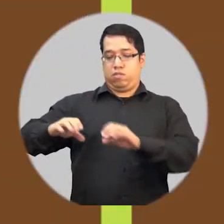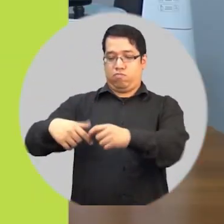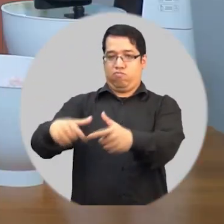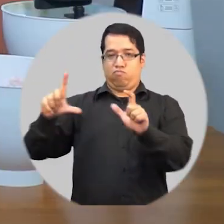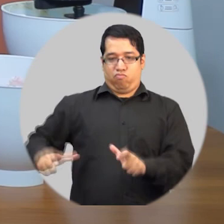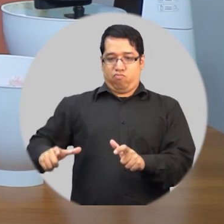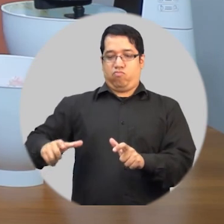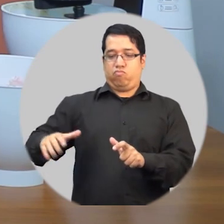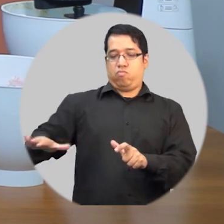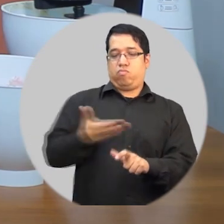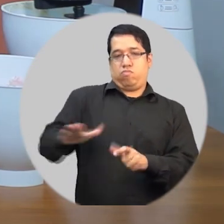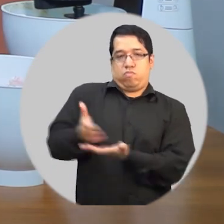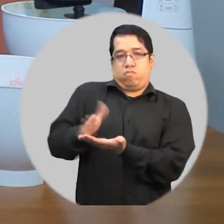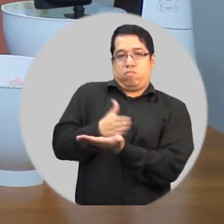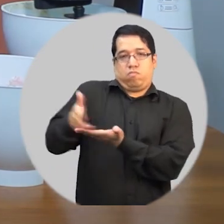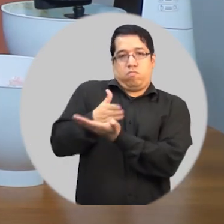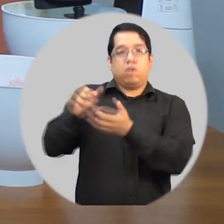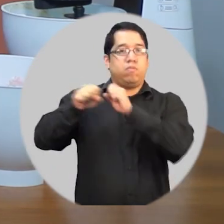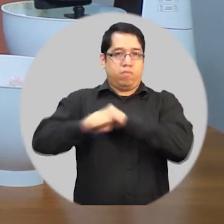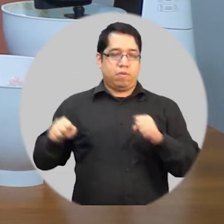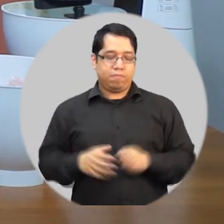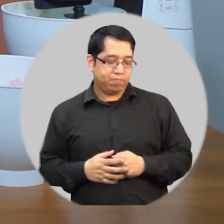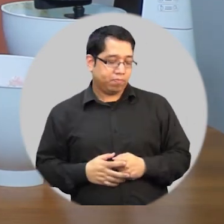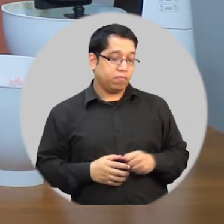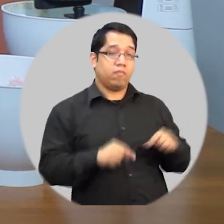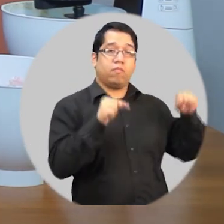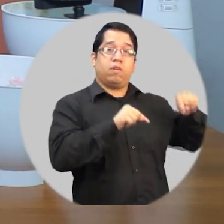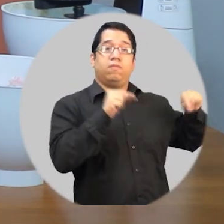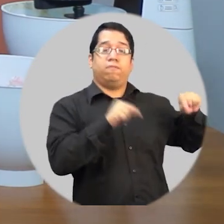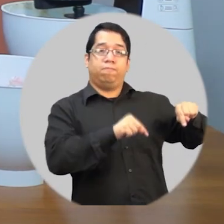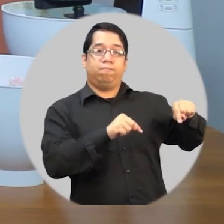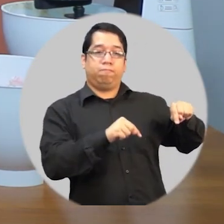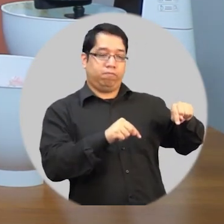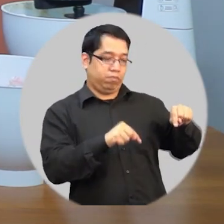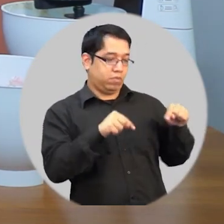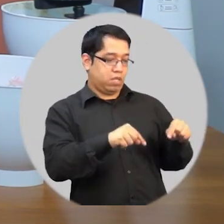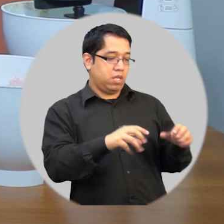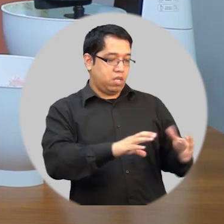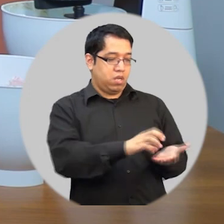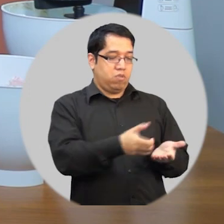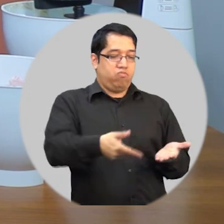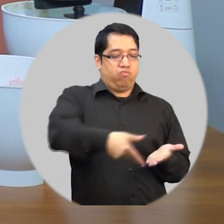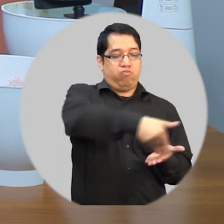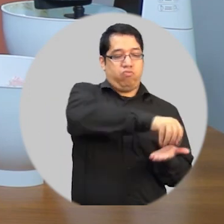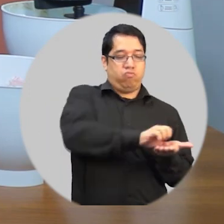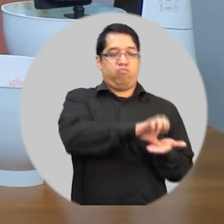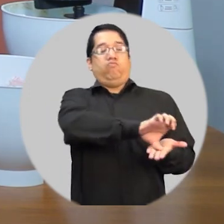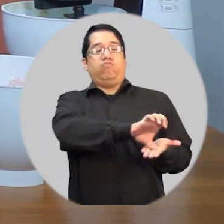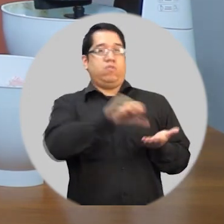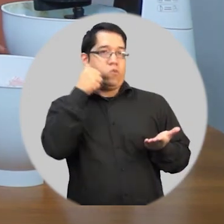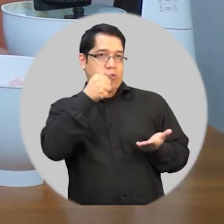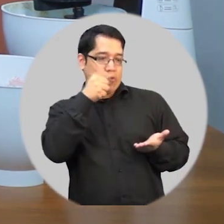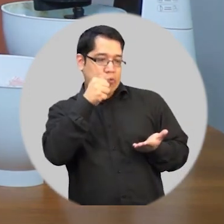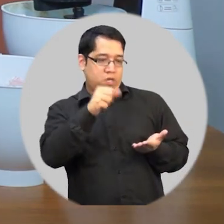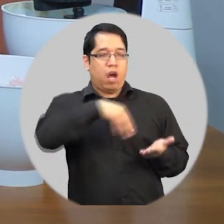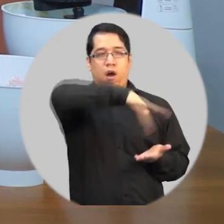Voy a batir un poquito más nuestro mousse de caramelo para que tenga un poquito más de